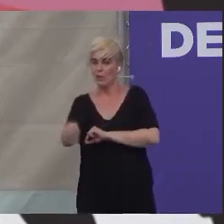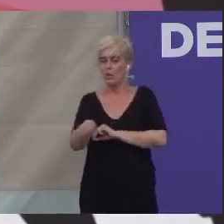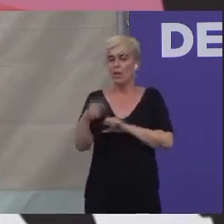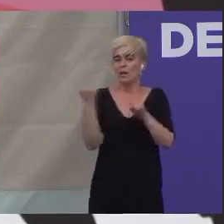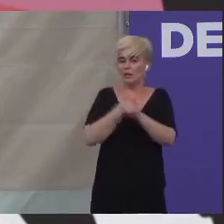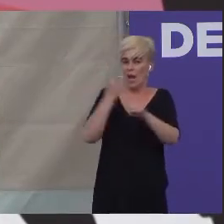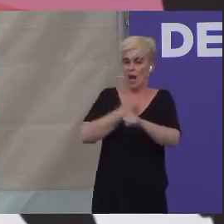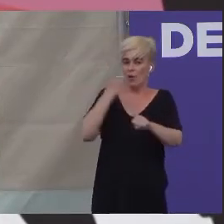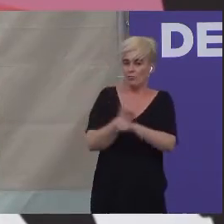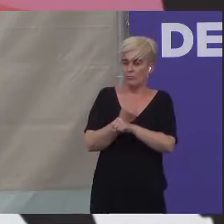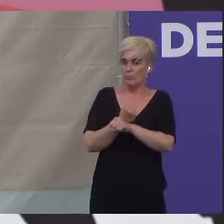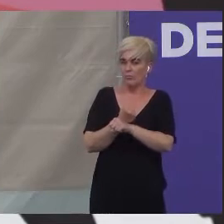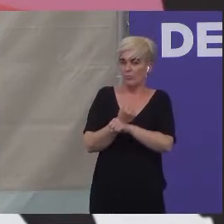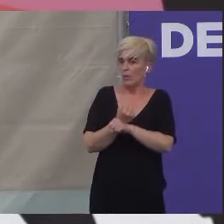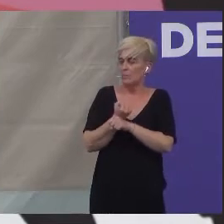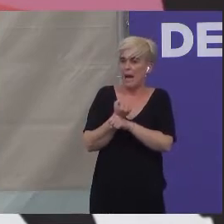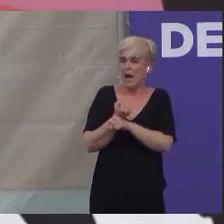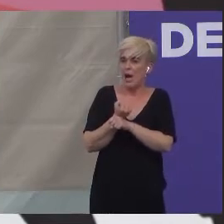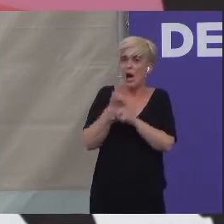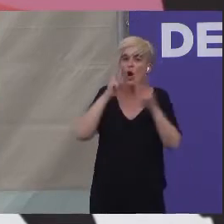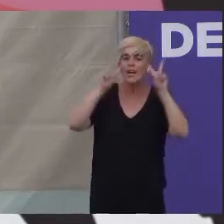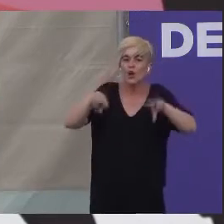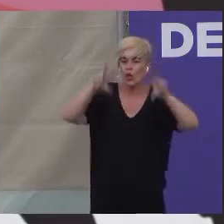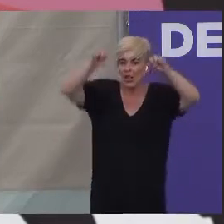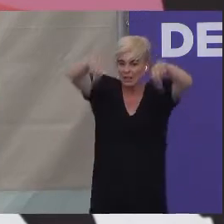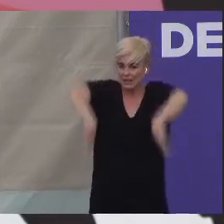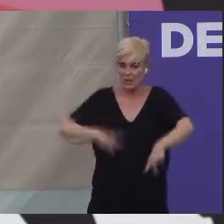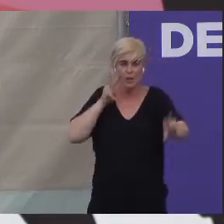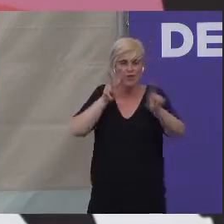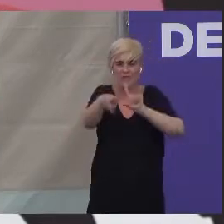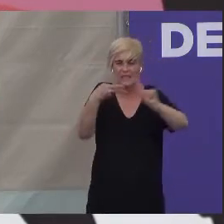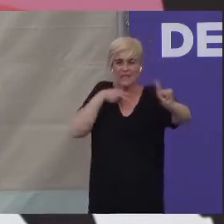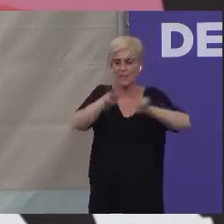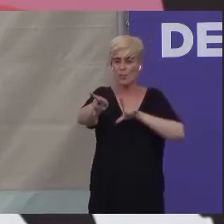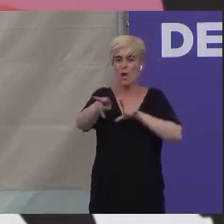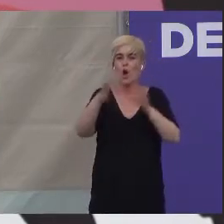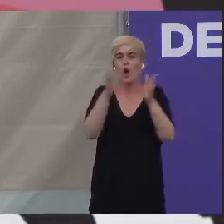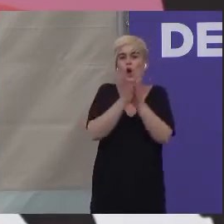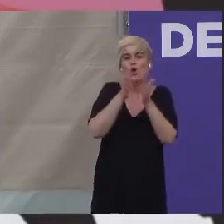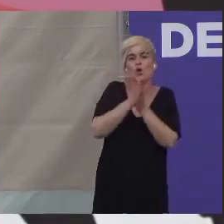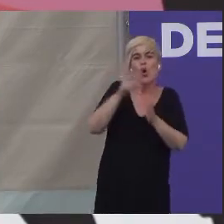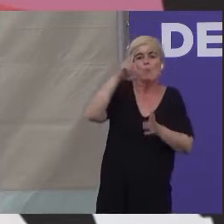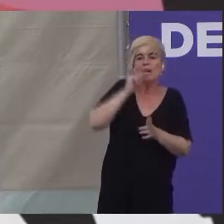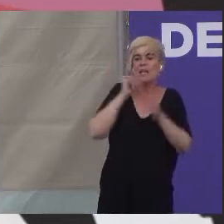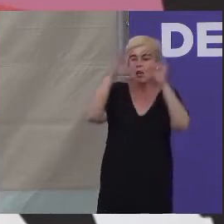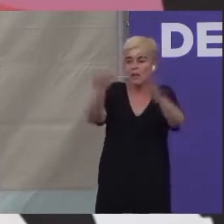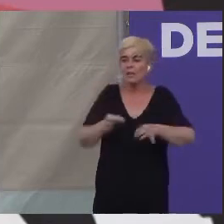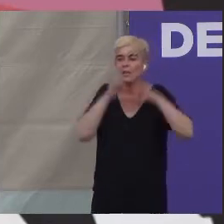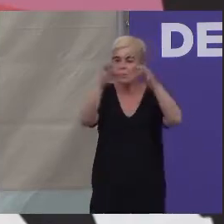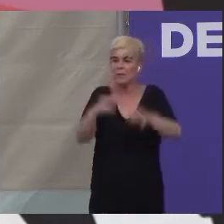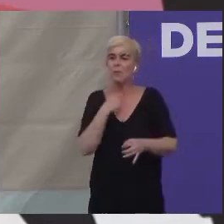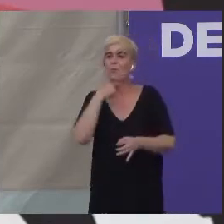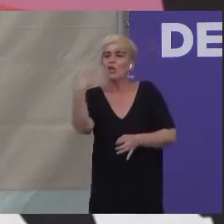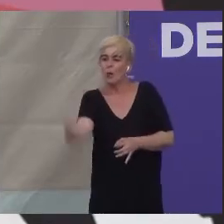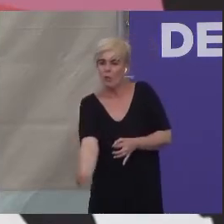realizar todos esos trabajos no reconocidos e invisibilizados, de que sus compañeros ocuparan siempre las